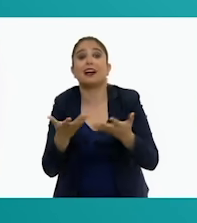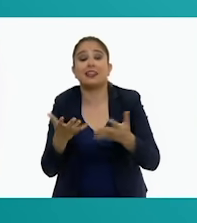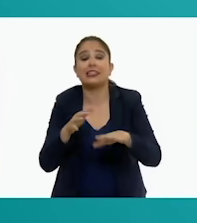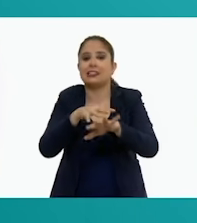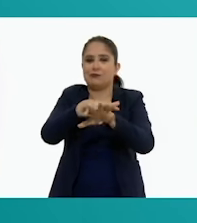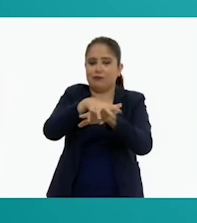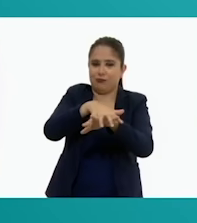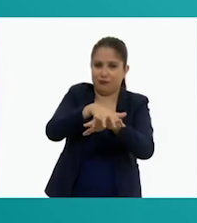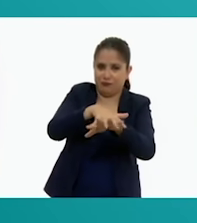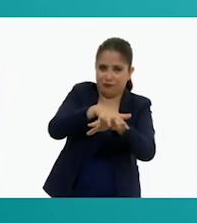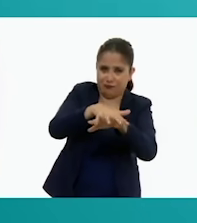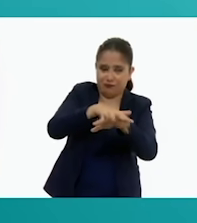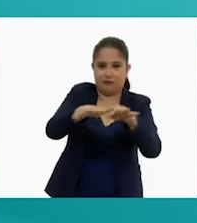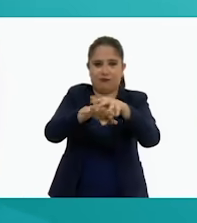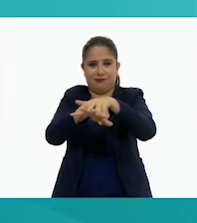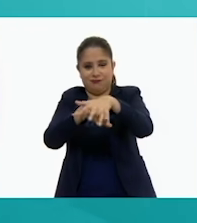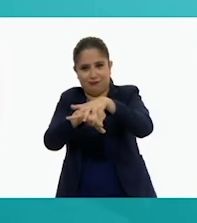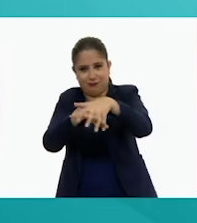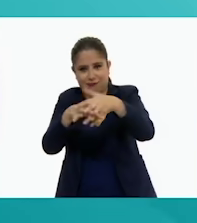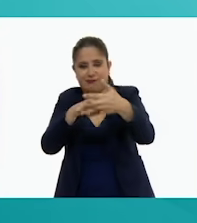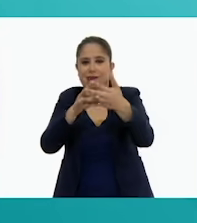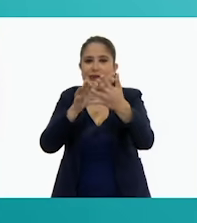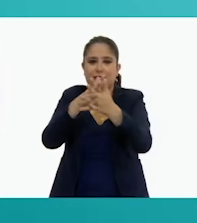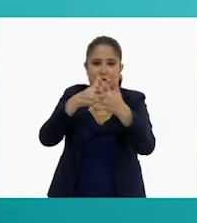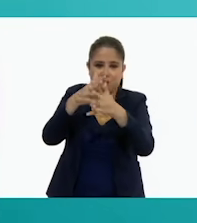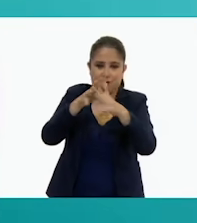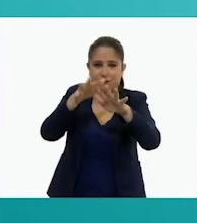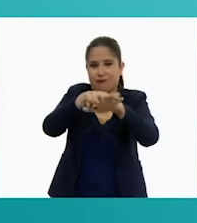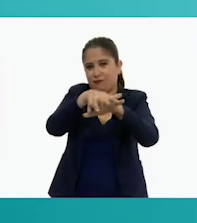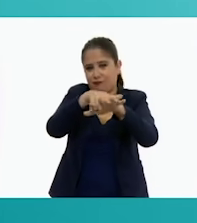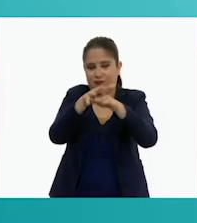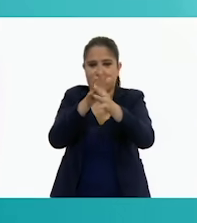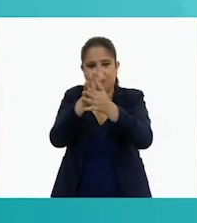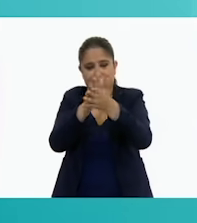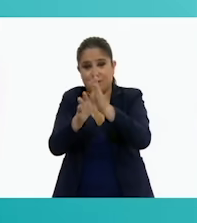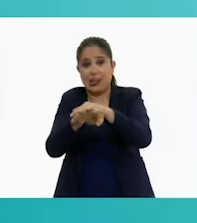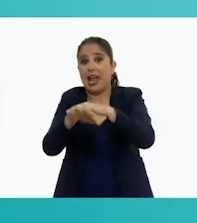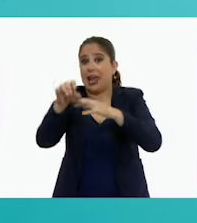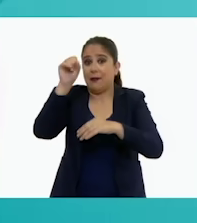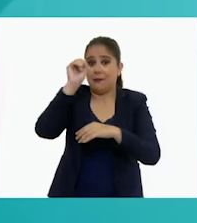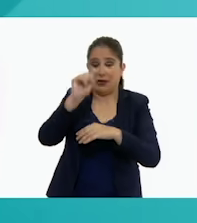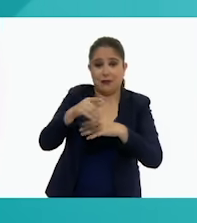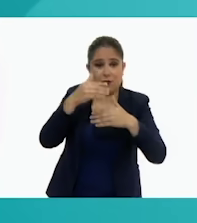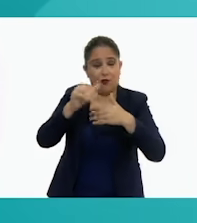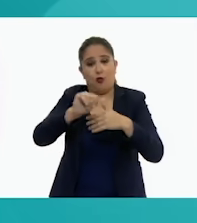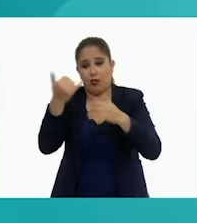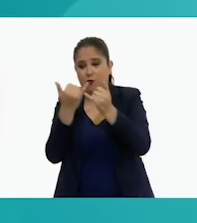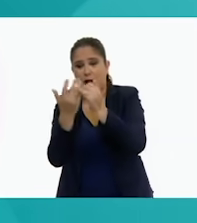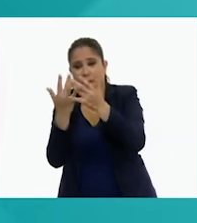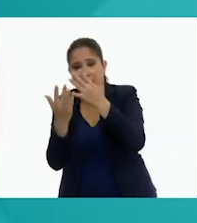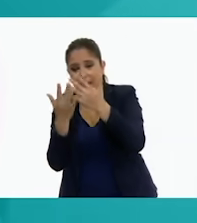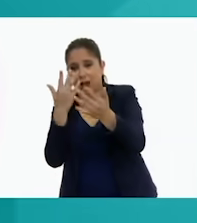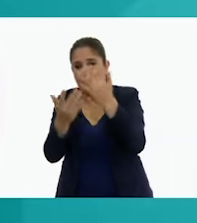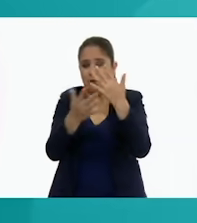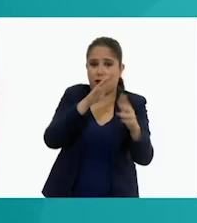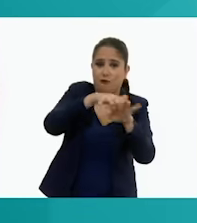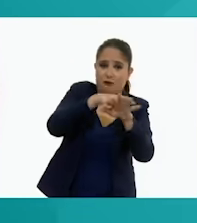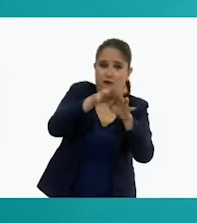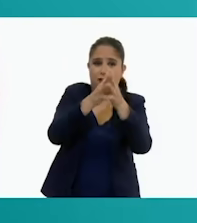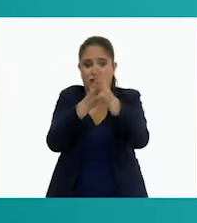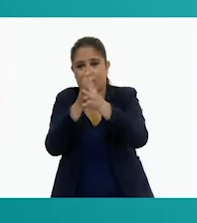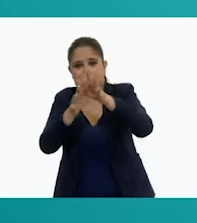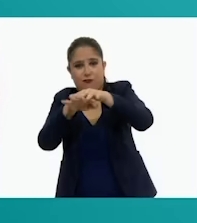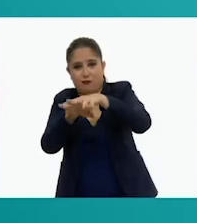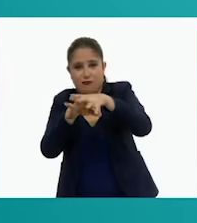palma de una de tus manos contra el dorso de la otra entrelazando los dedos. Repite lo mismo con la otra mano. Frota los dedos.